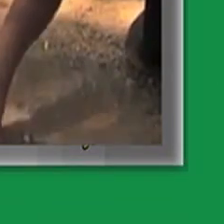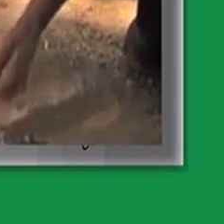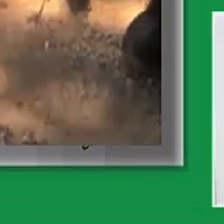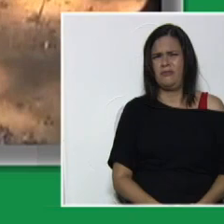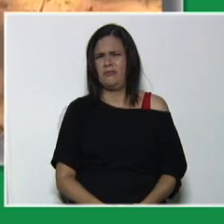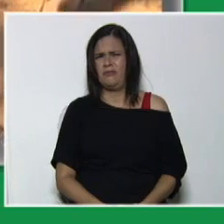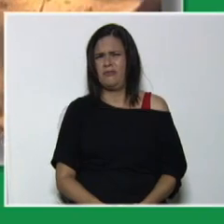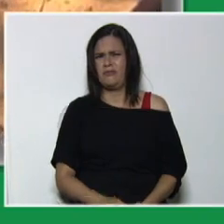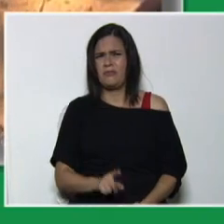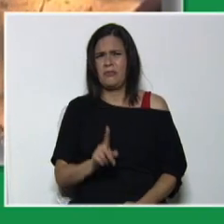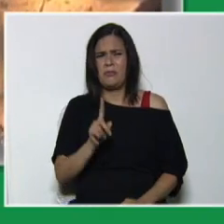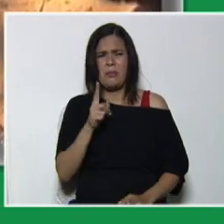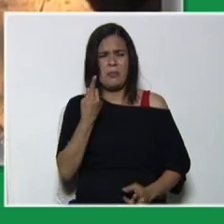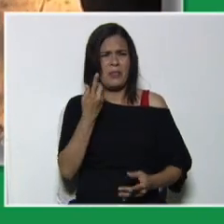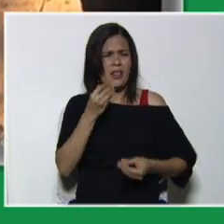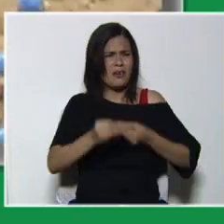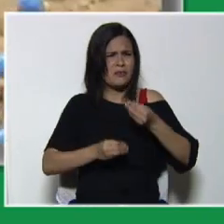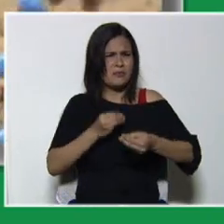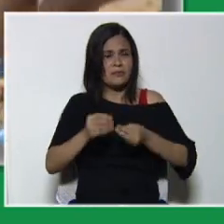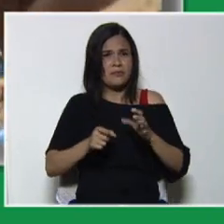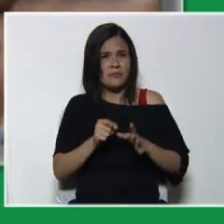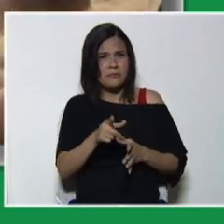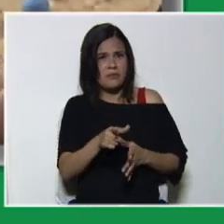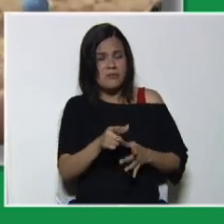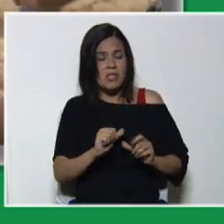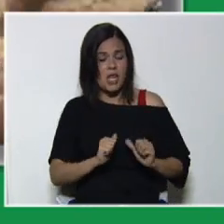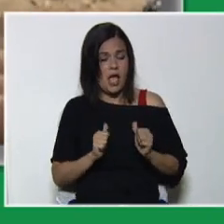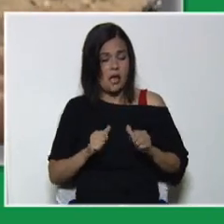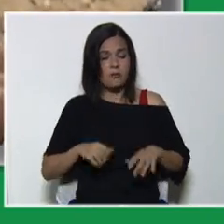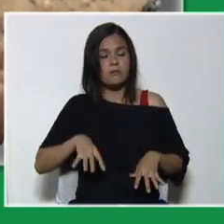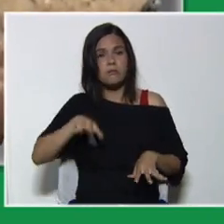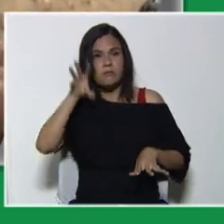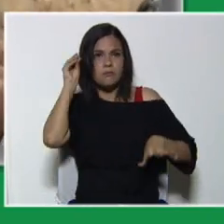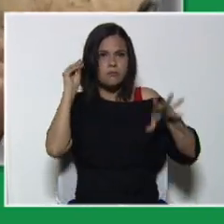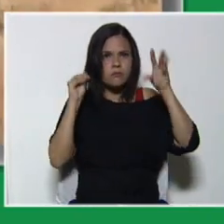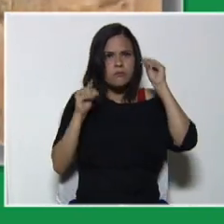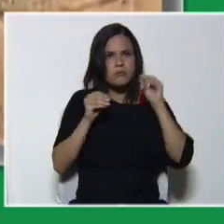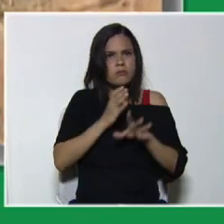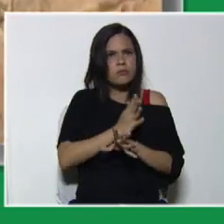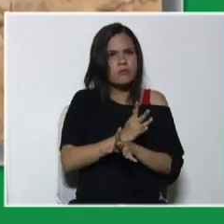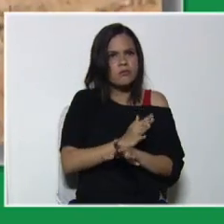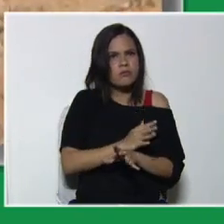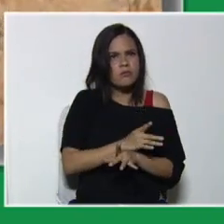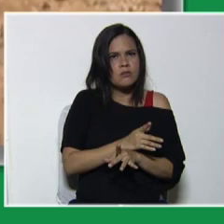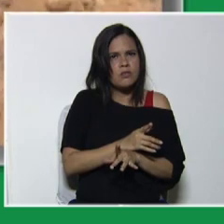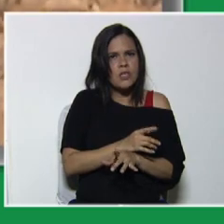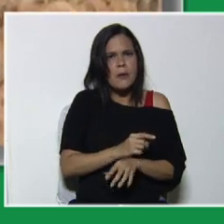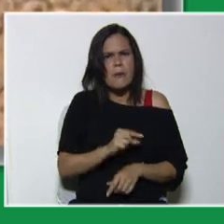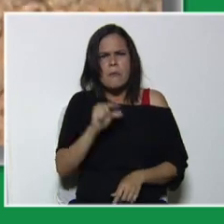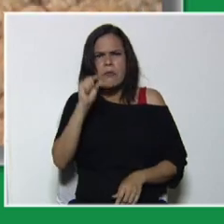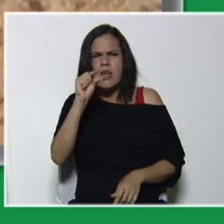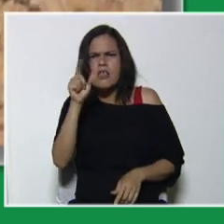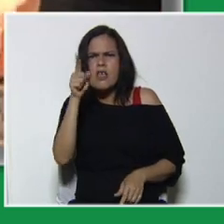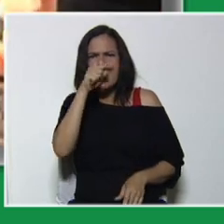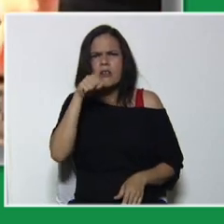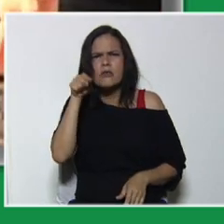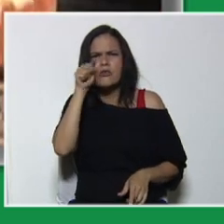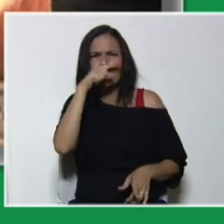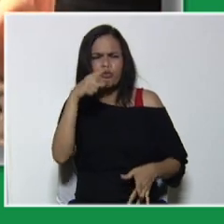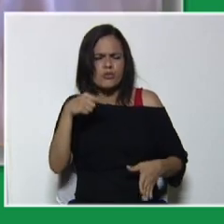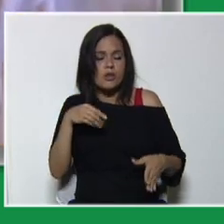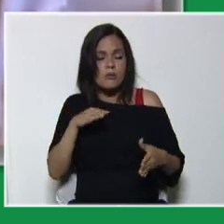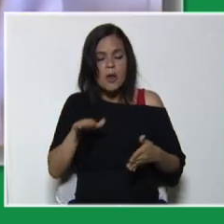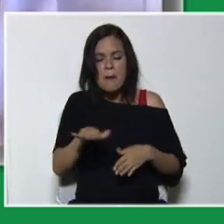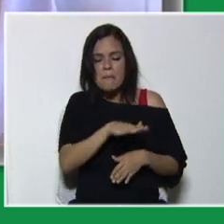Primero hazla rodar, mientras aprendes a jugar. Metras pequeñas y redondas, que por el piso